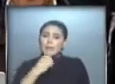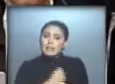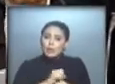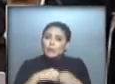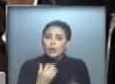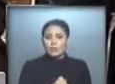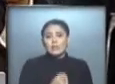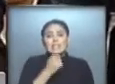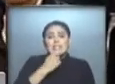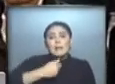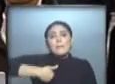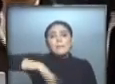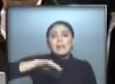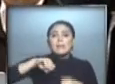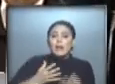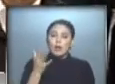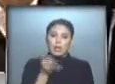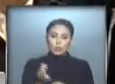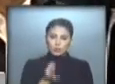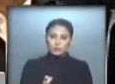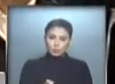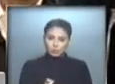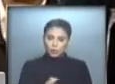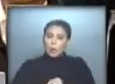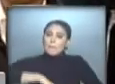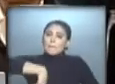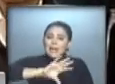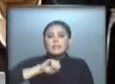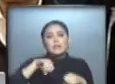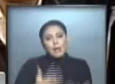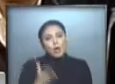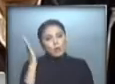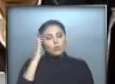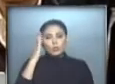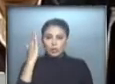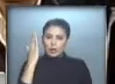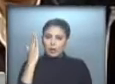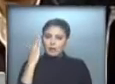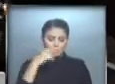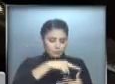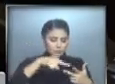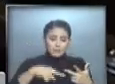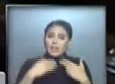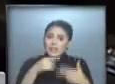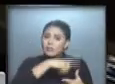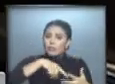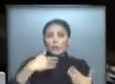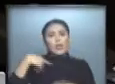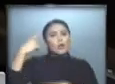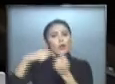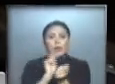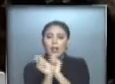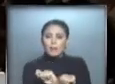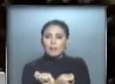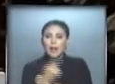trabajo, porque con más y mejor educación, con más y mejor cultura, vamos a seguir transformando la